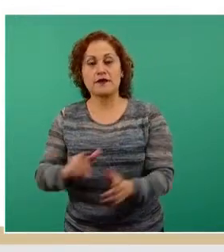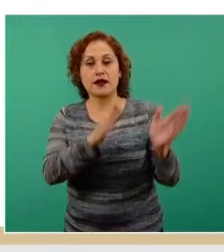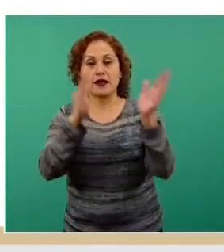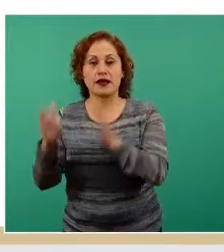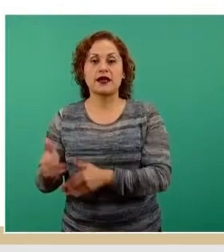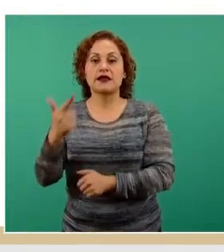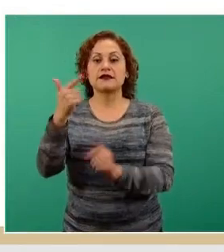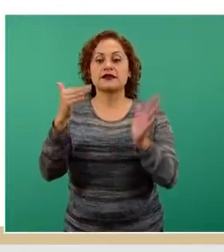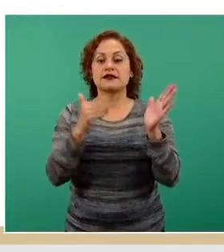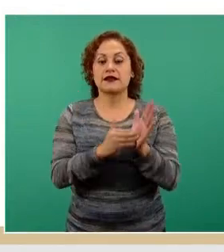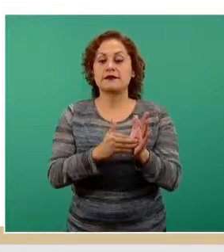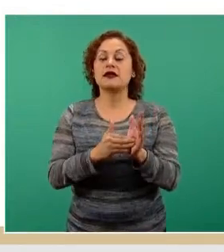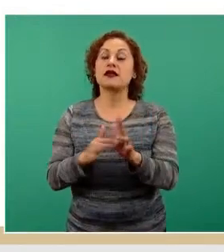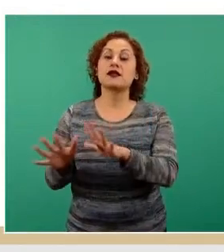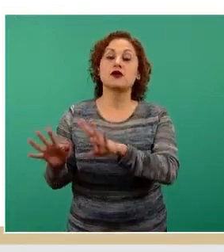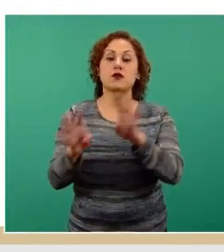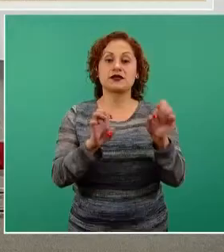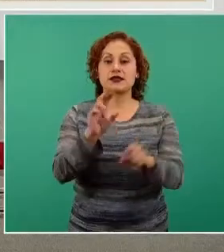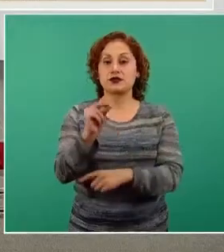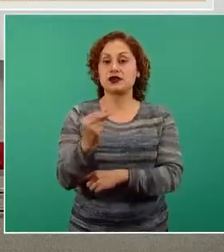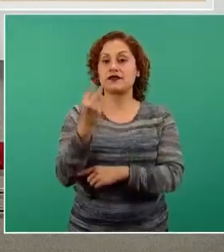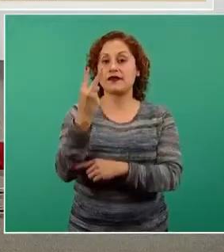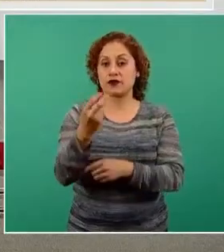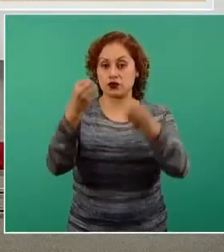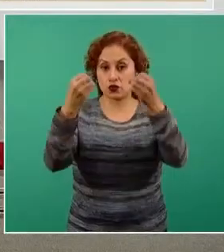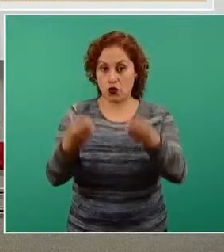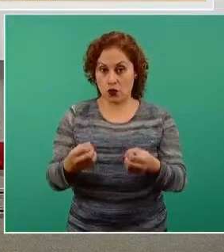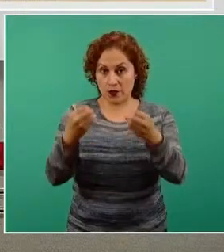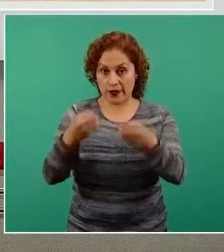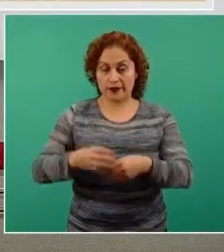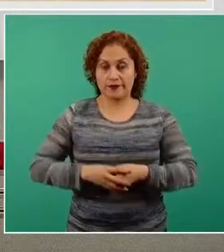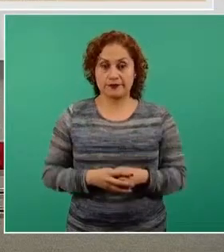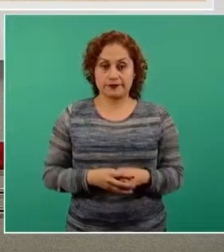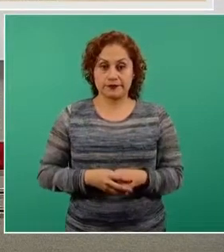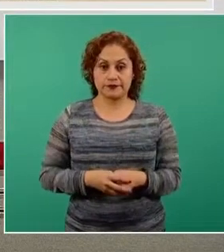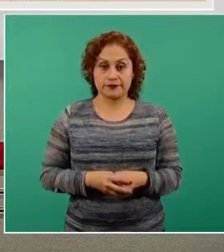7.982 camas ocupadas.